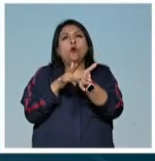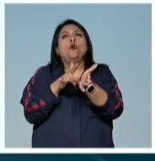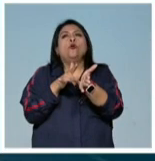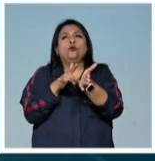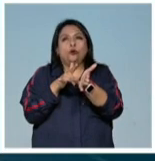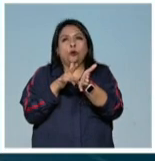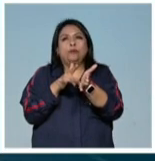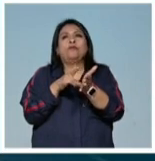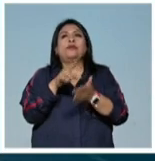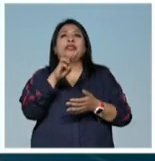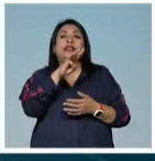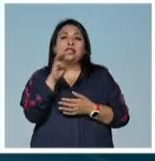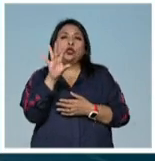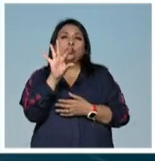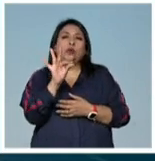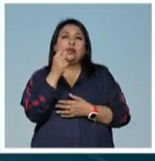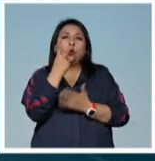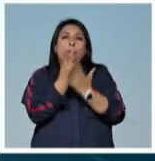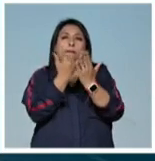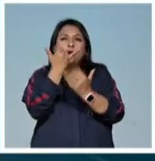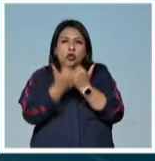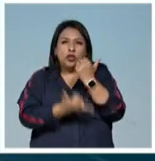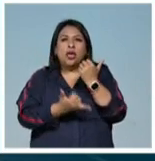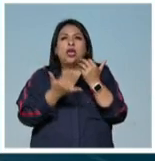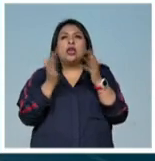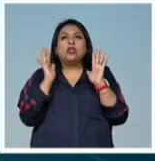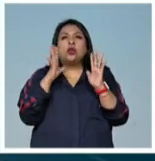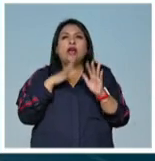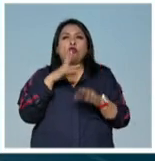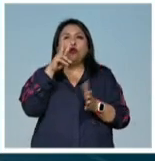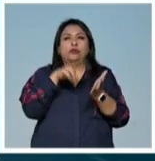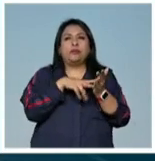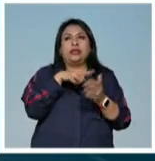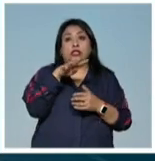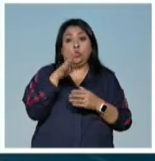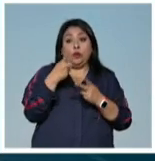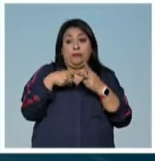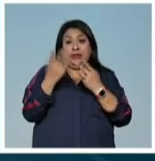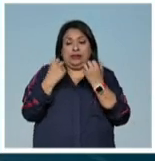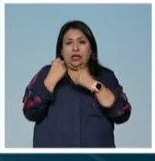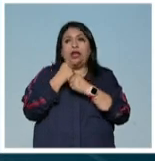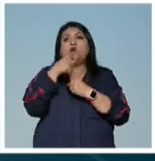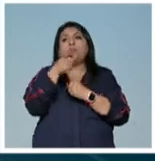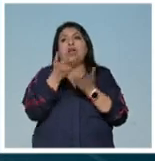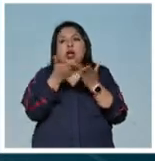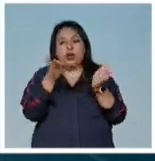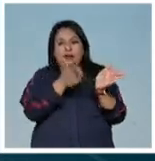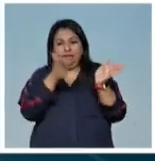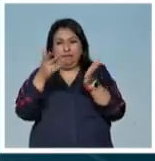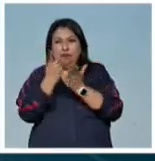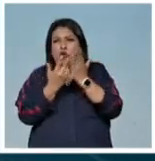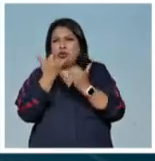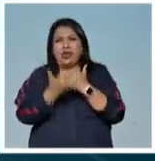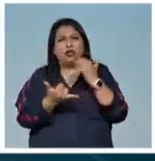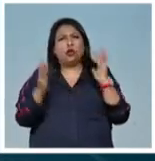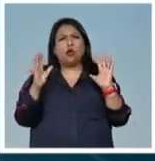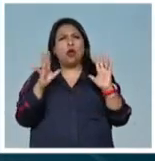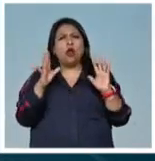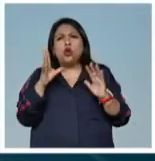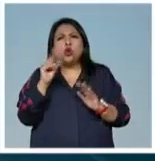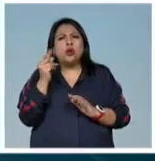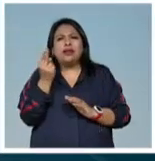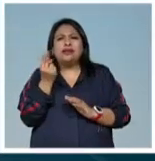apoyado 341 proyectos desde 2019. En esta etapa, los proyectos aplican sin empresas